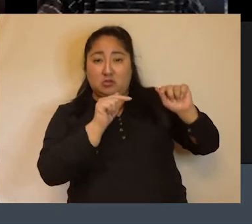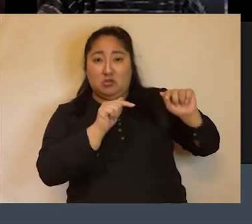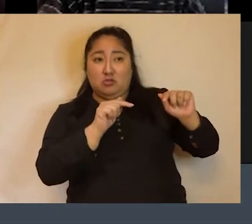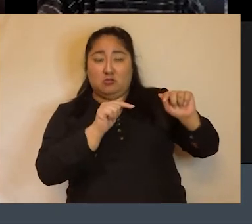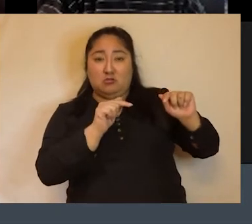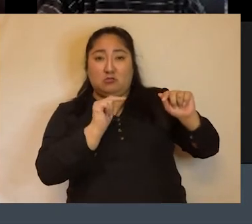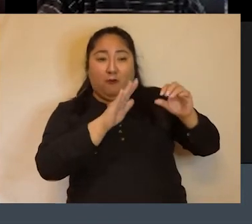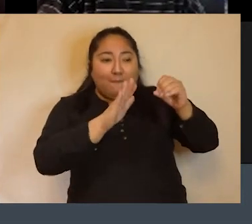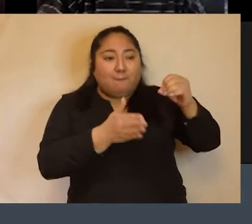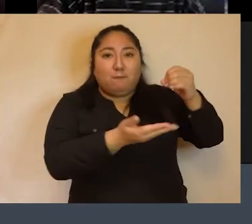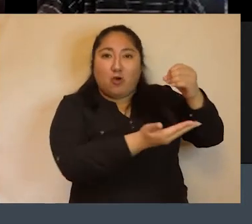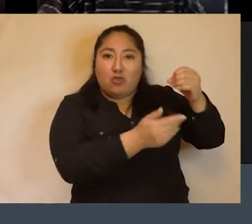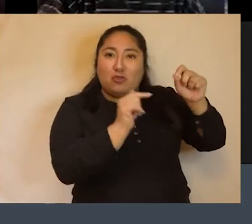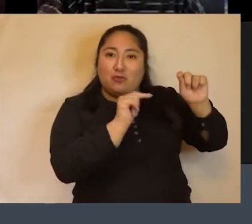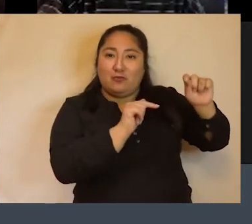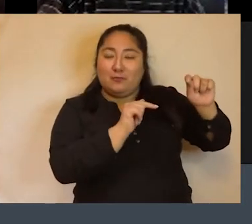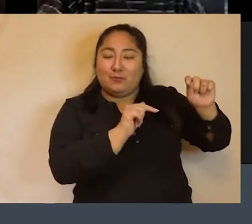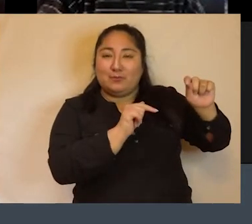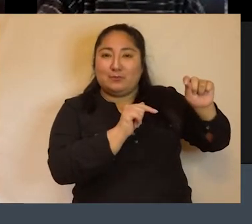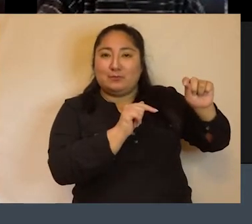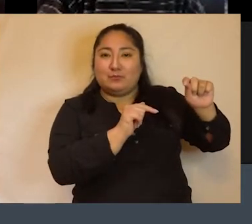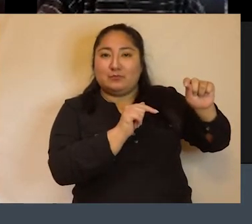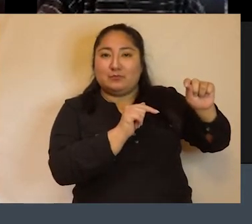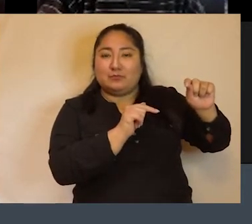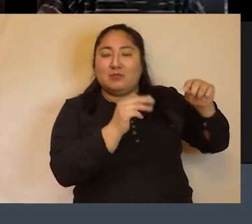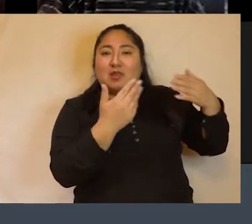fondos, se encuentran esos fondos